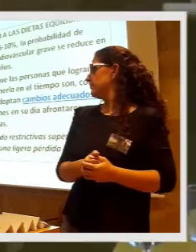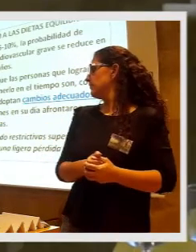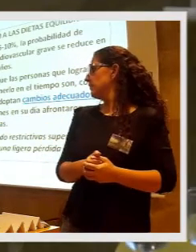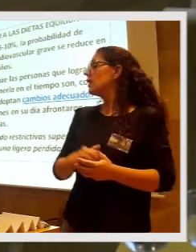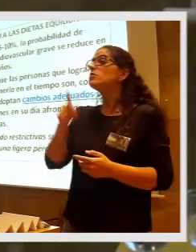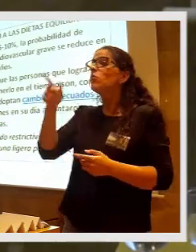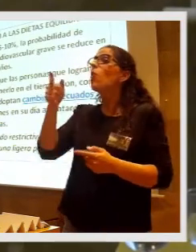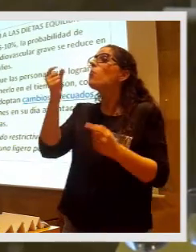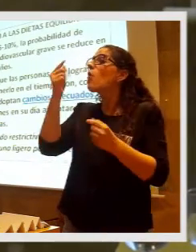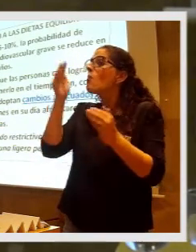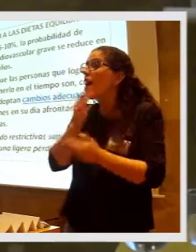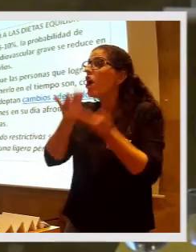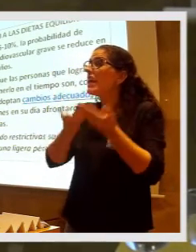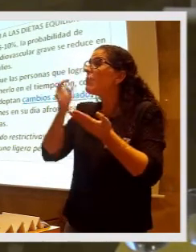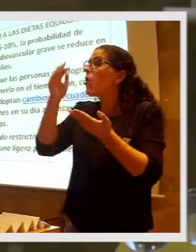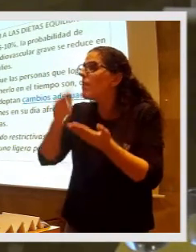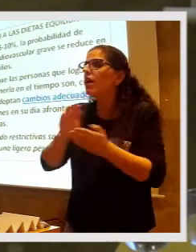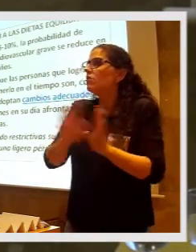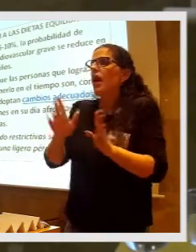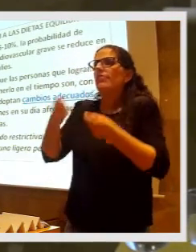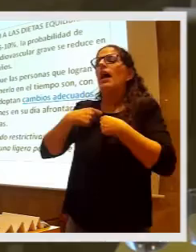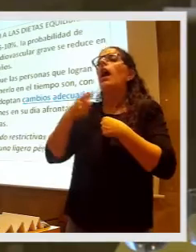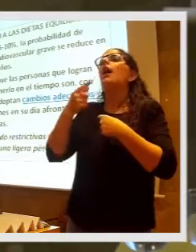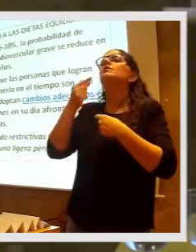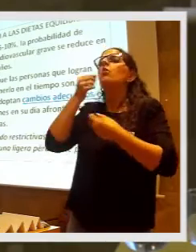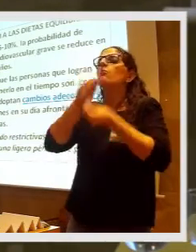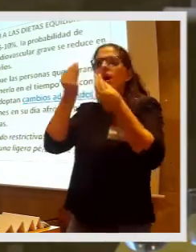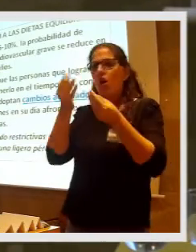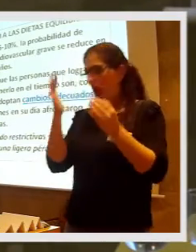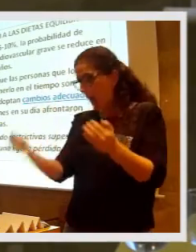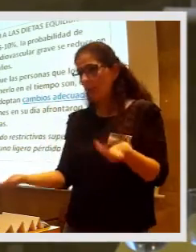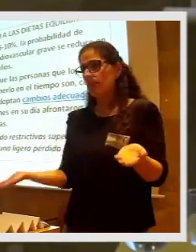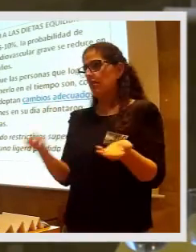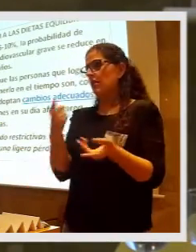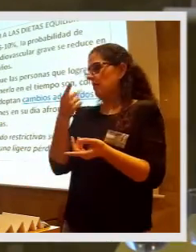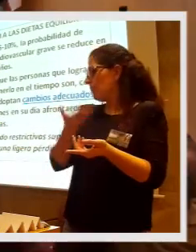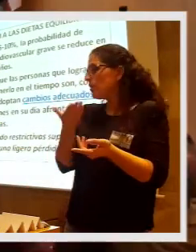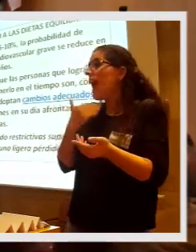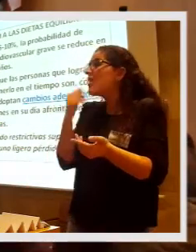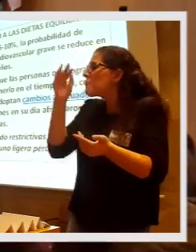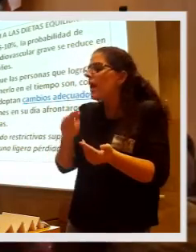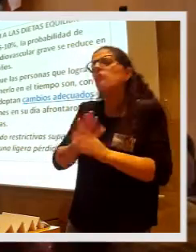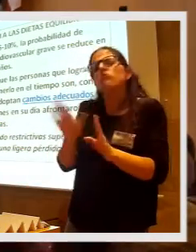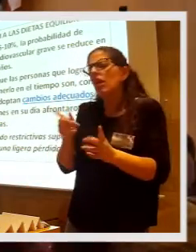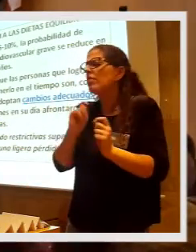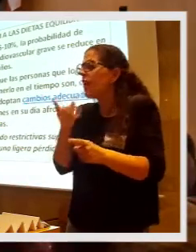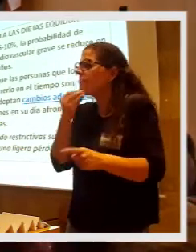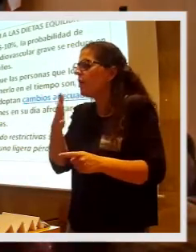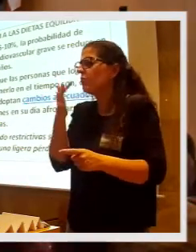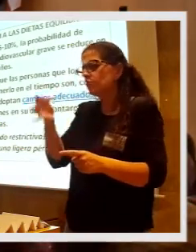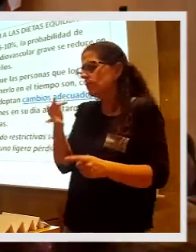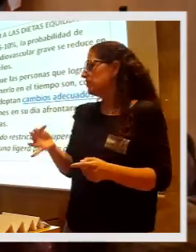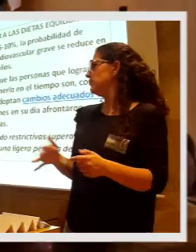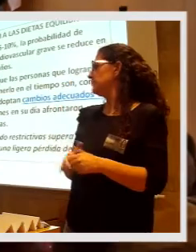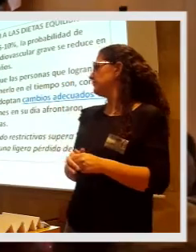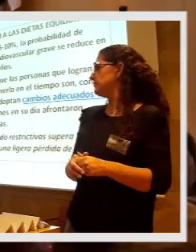posibilidad de tener enfermedades cardiovasculares. Esto nos debe de animar. ¿Que conseguimos el peso ideal? Perfecto. Pero saber que con ese porcentaje ya tenemos